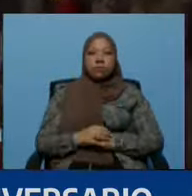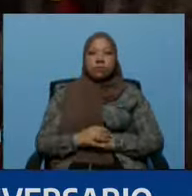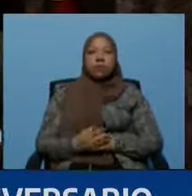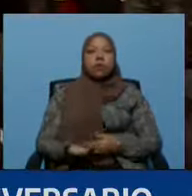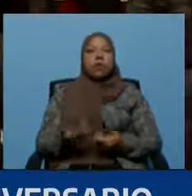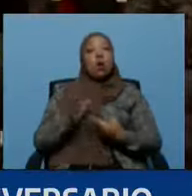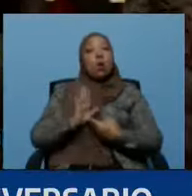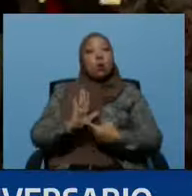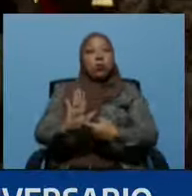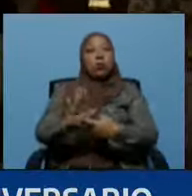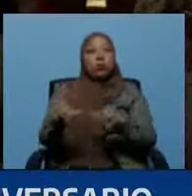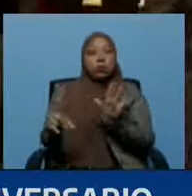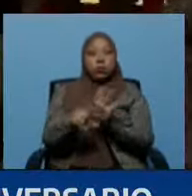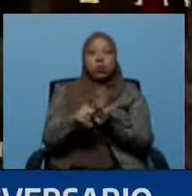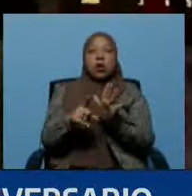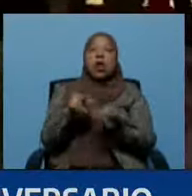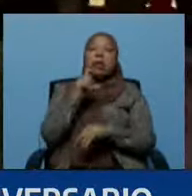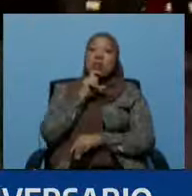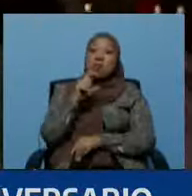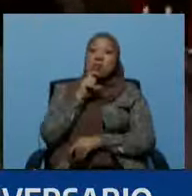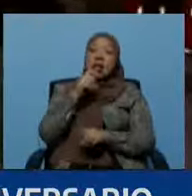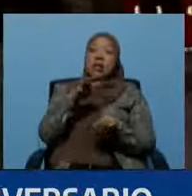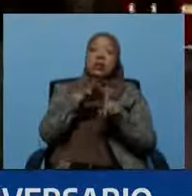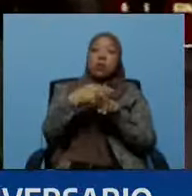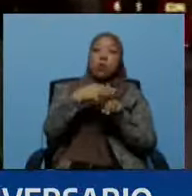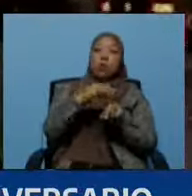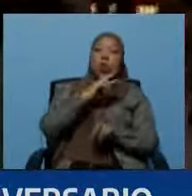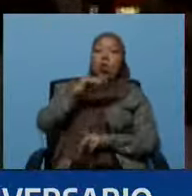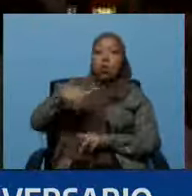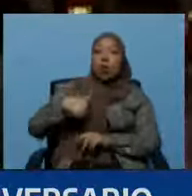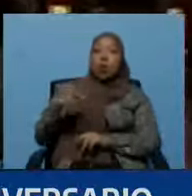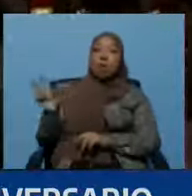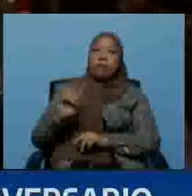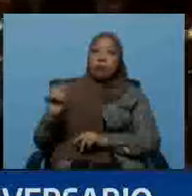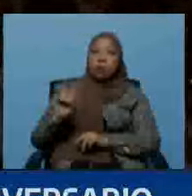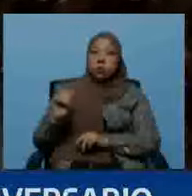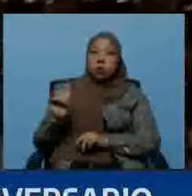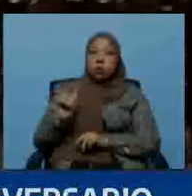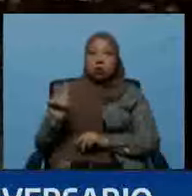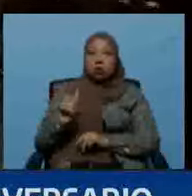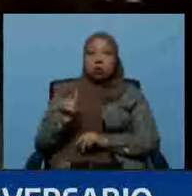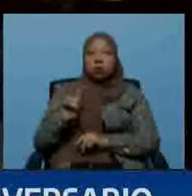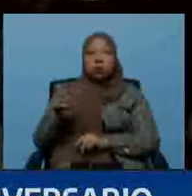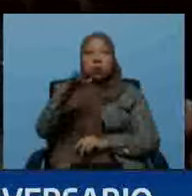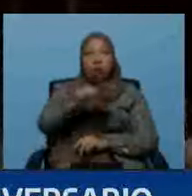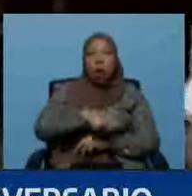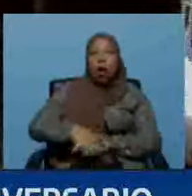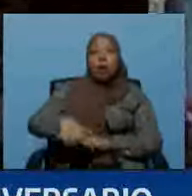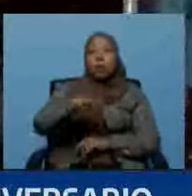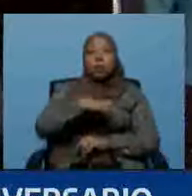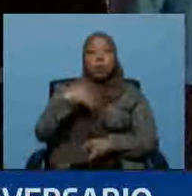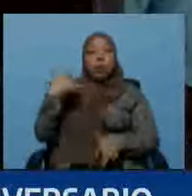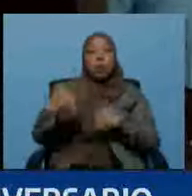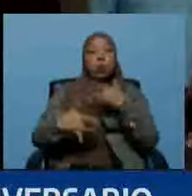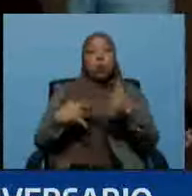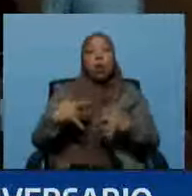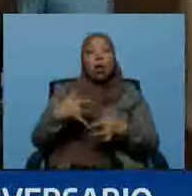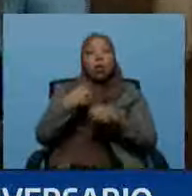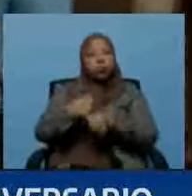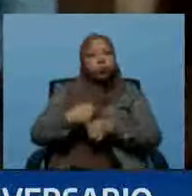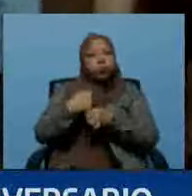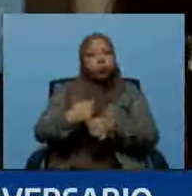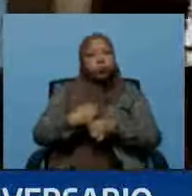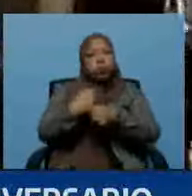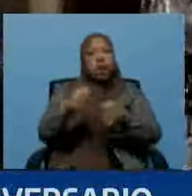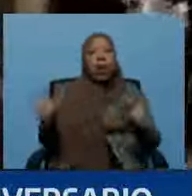represente usted en estos tiempos de historia en nuestro país. Lo hemos visto desplazándose en un trote